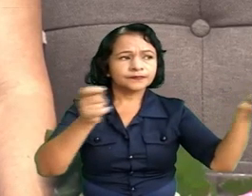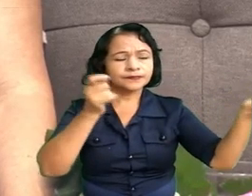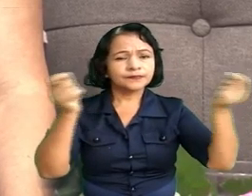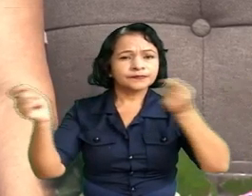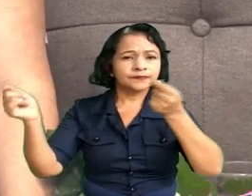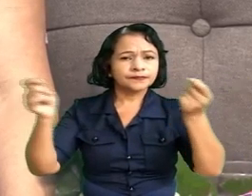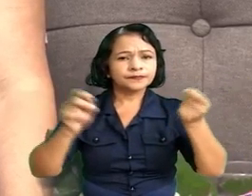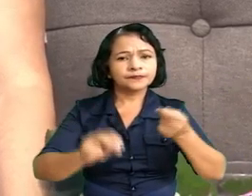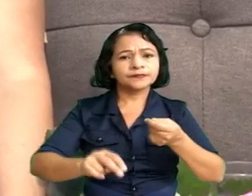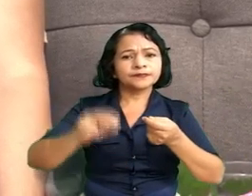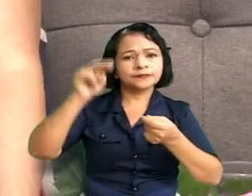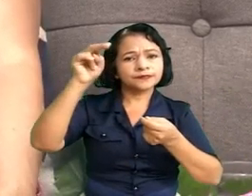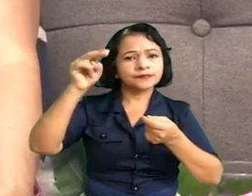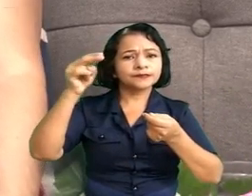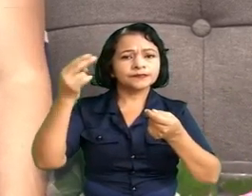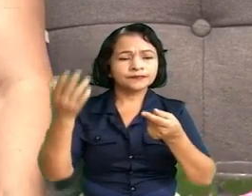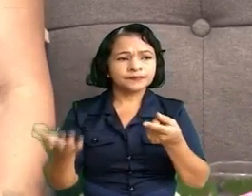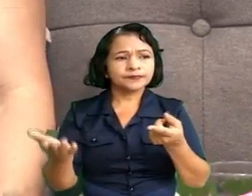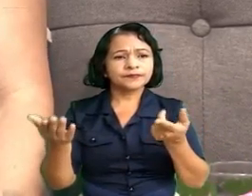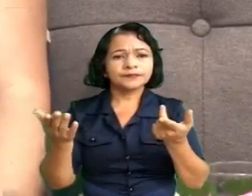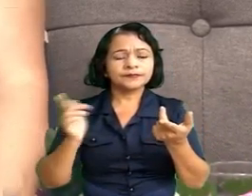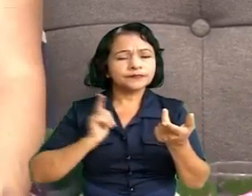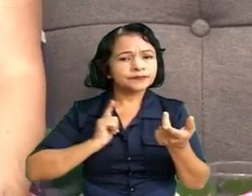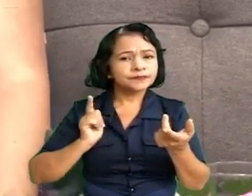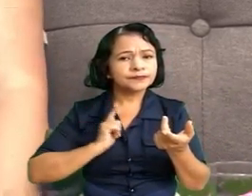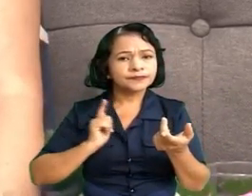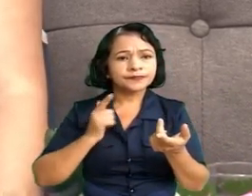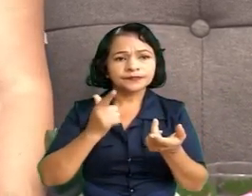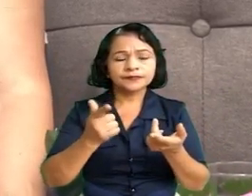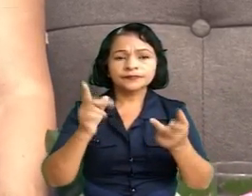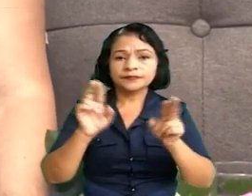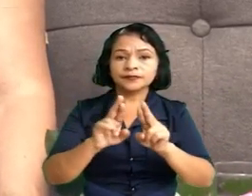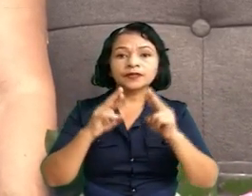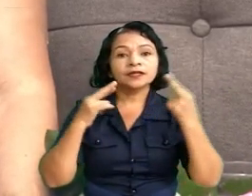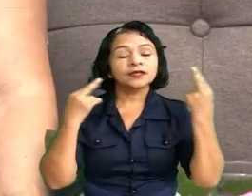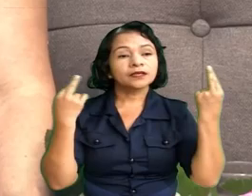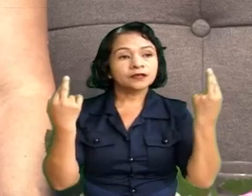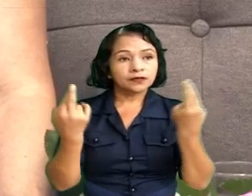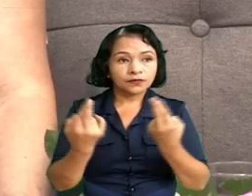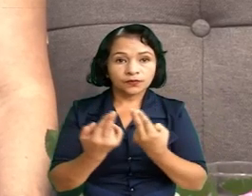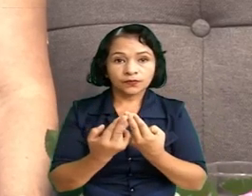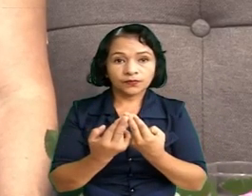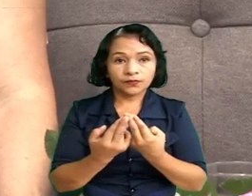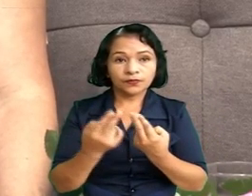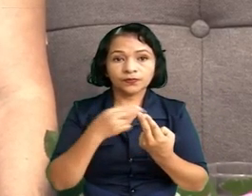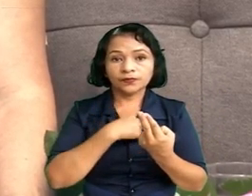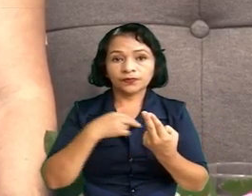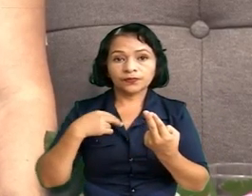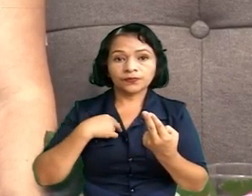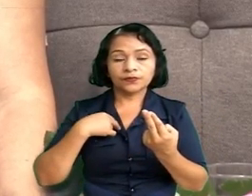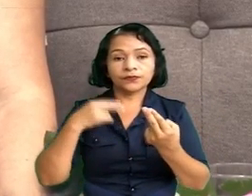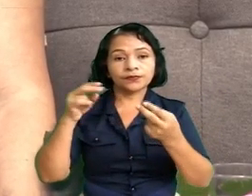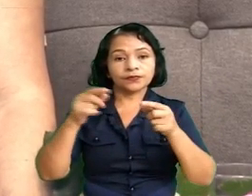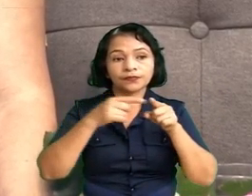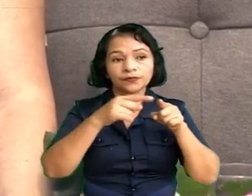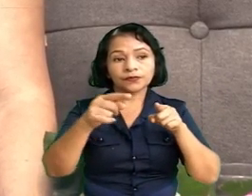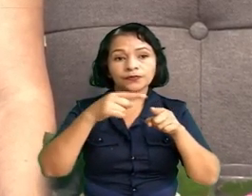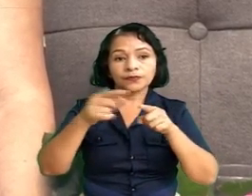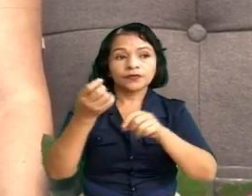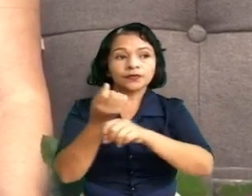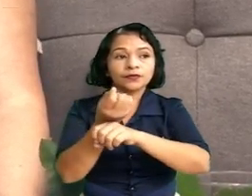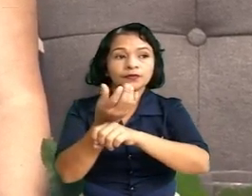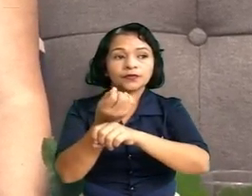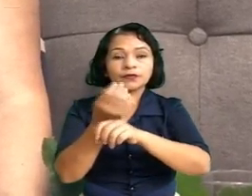norte. Okay. Tenemos también los encuentros que hacemos a nivel de municipios, de